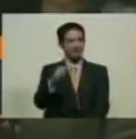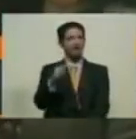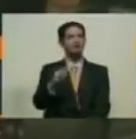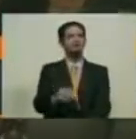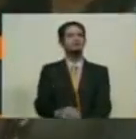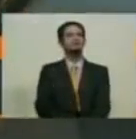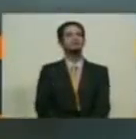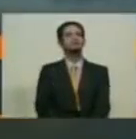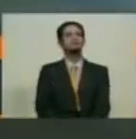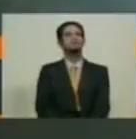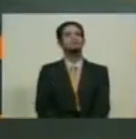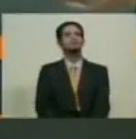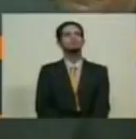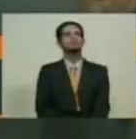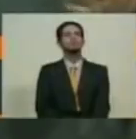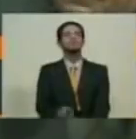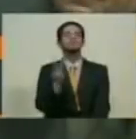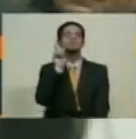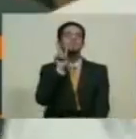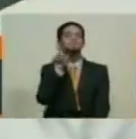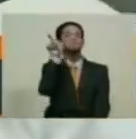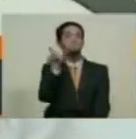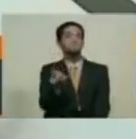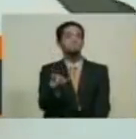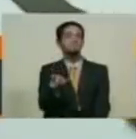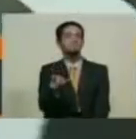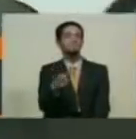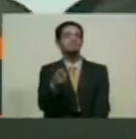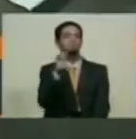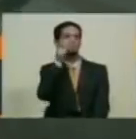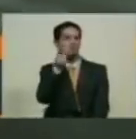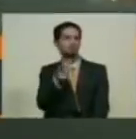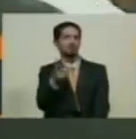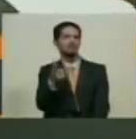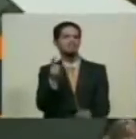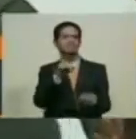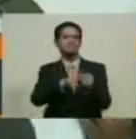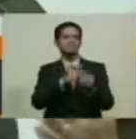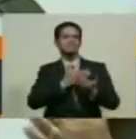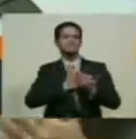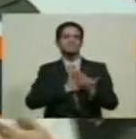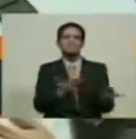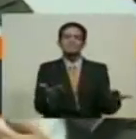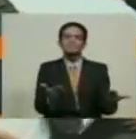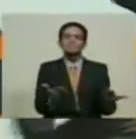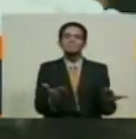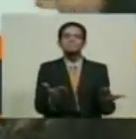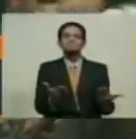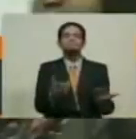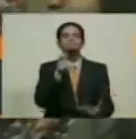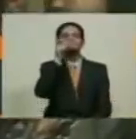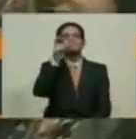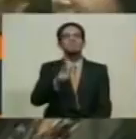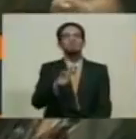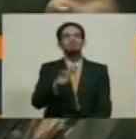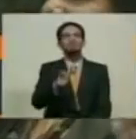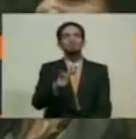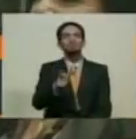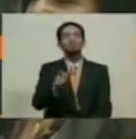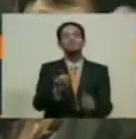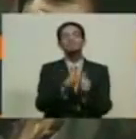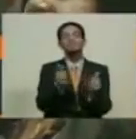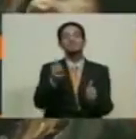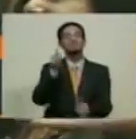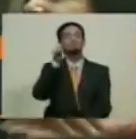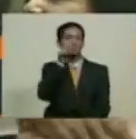emula el compañero Eduardo Piñate es a ese militante, al militante que lo entrega todo, al militante que está sin que lo llamen,